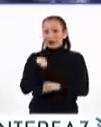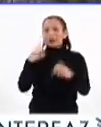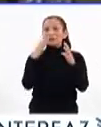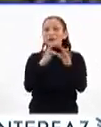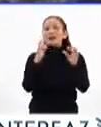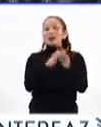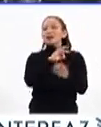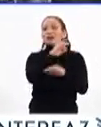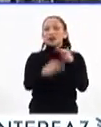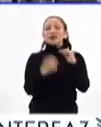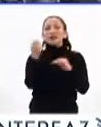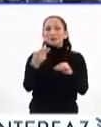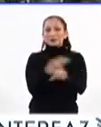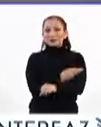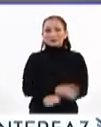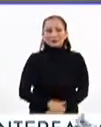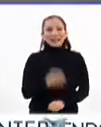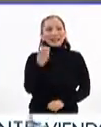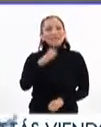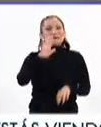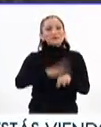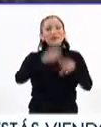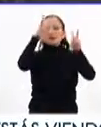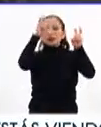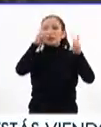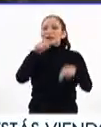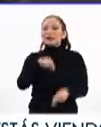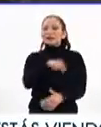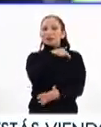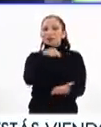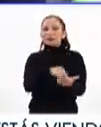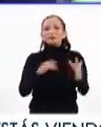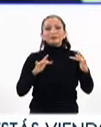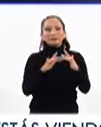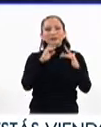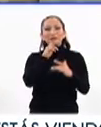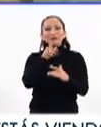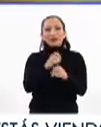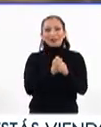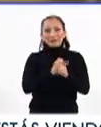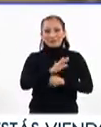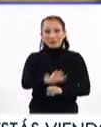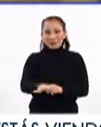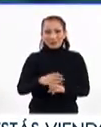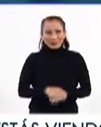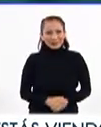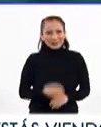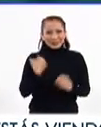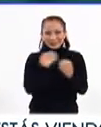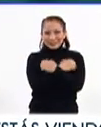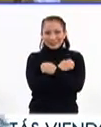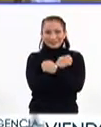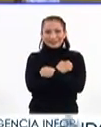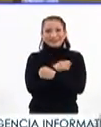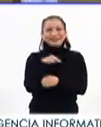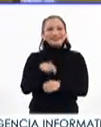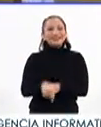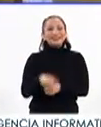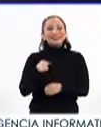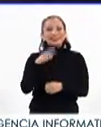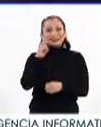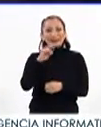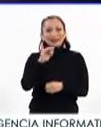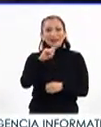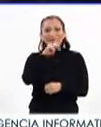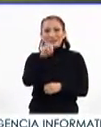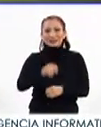te contamos todo al respecto. Esto y mucho más en el programa que te conecta con lo mejor de la información en educación.